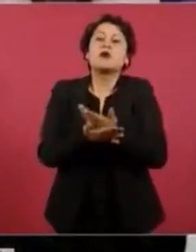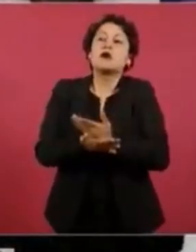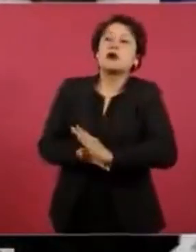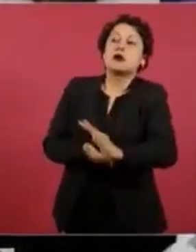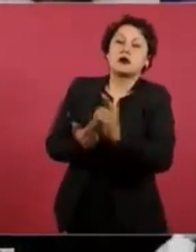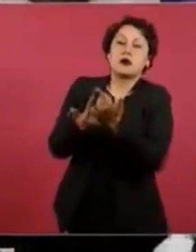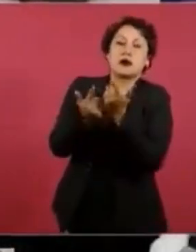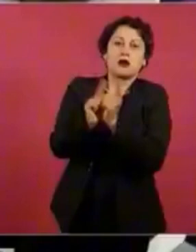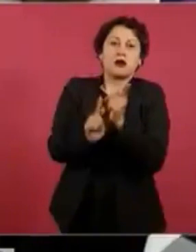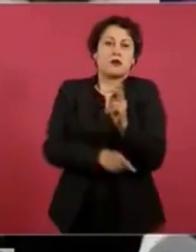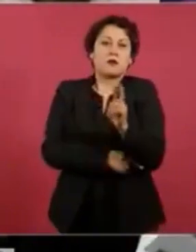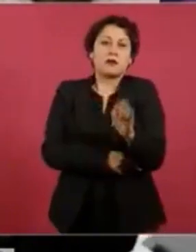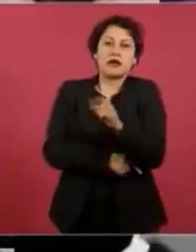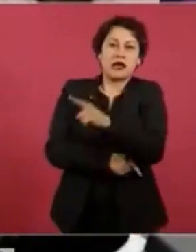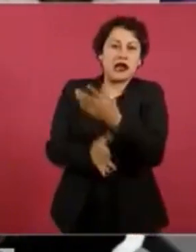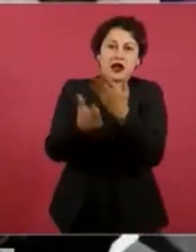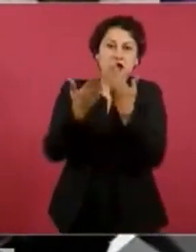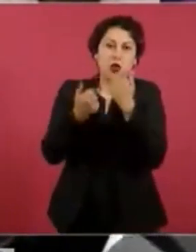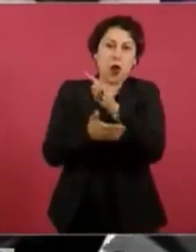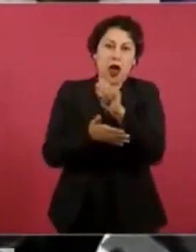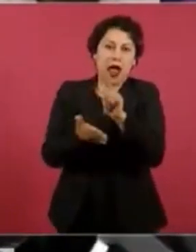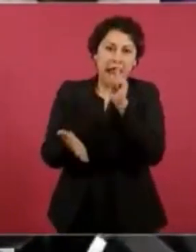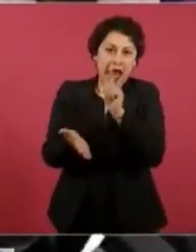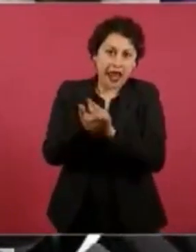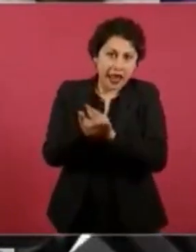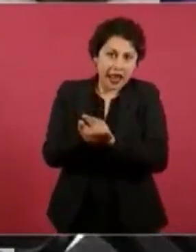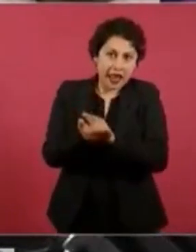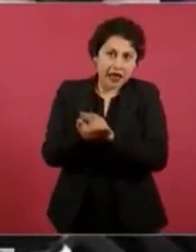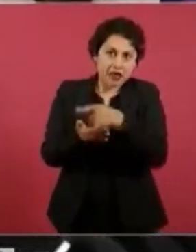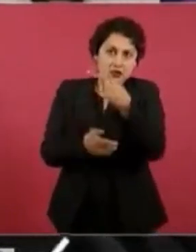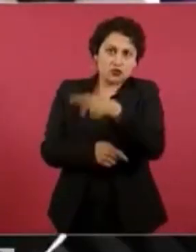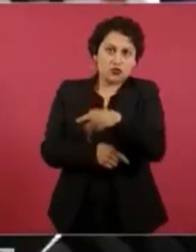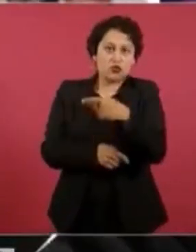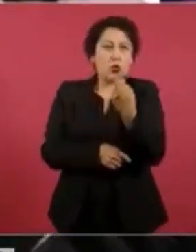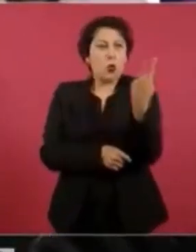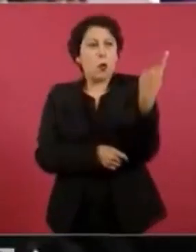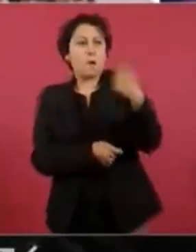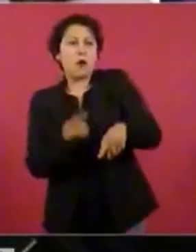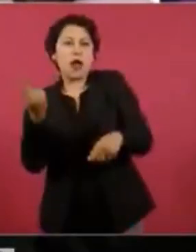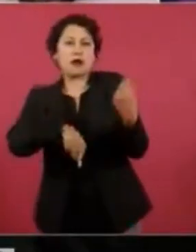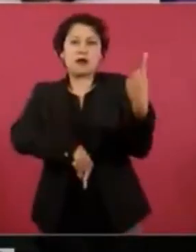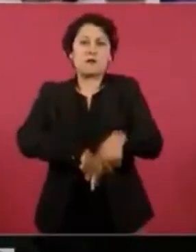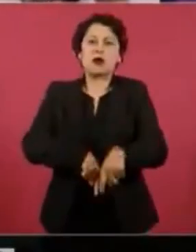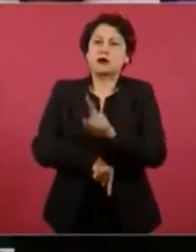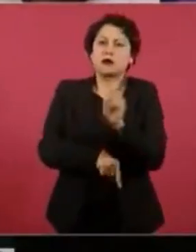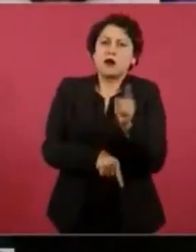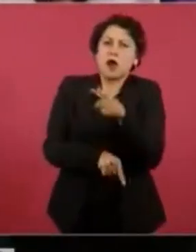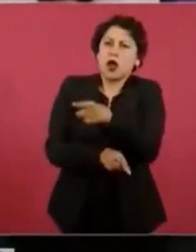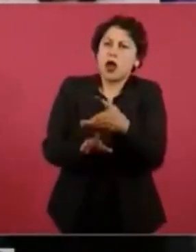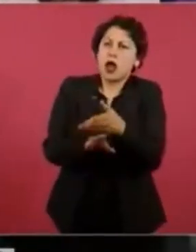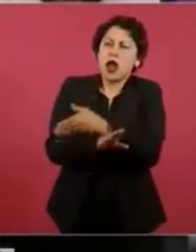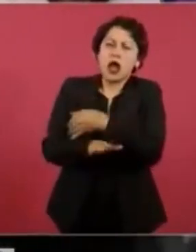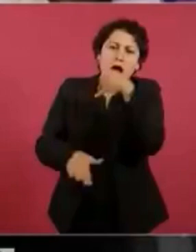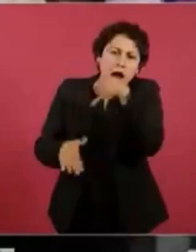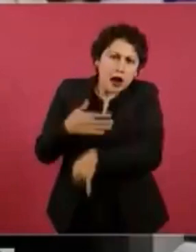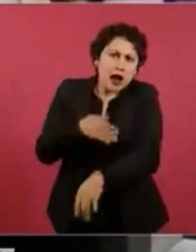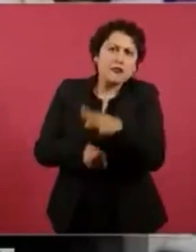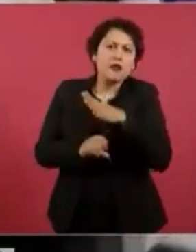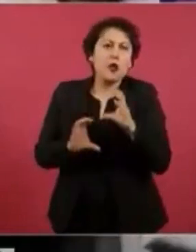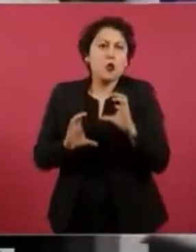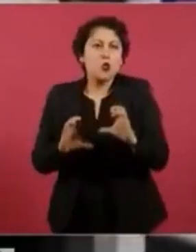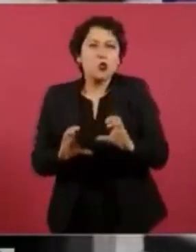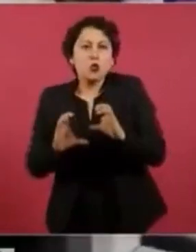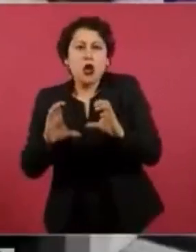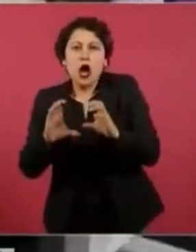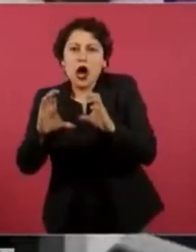tenía la legalidad para actuar como una dictadura Y tenía siempre una reserva de pudor y de cuidado de las formas Por